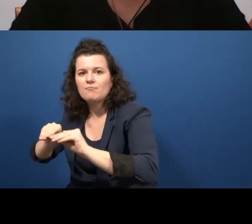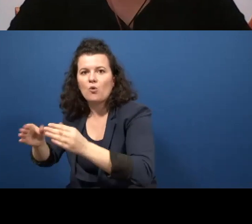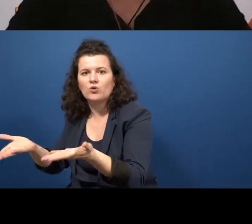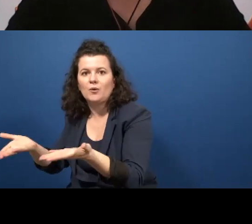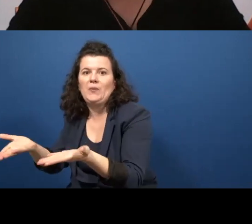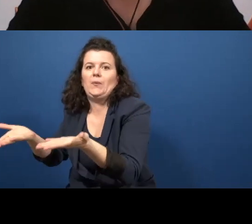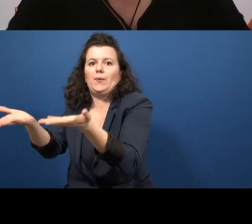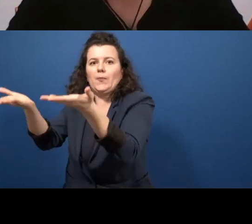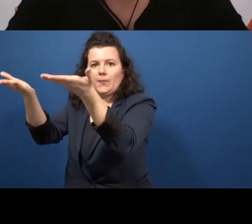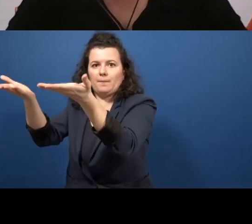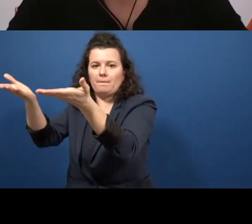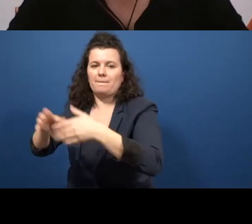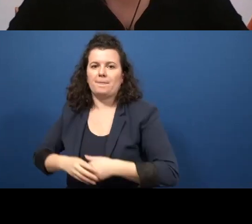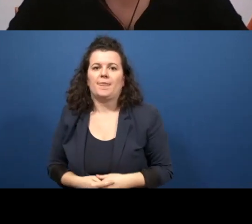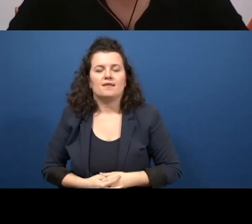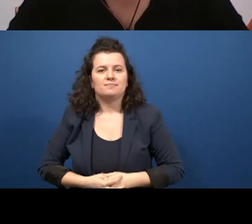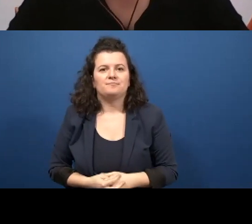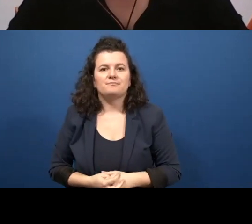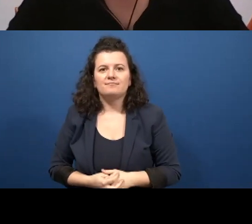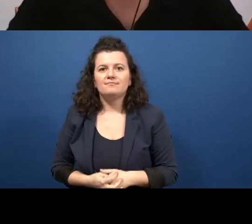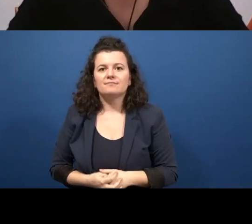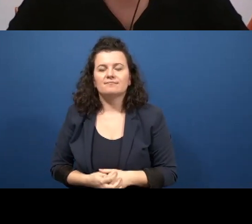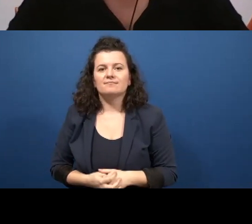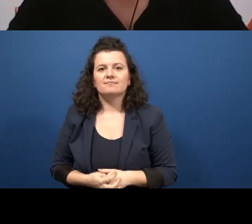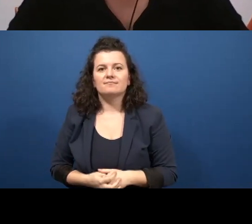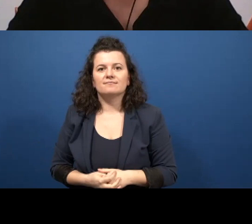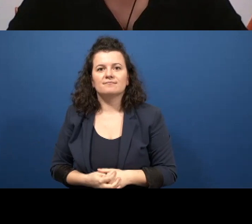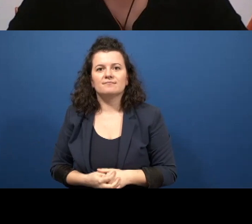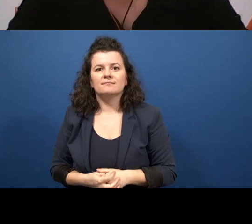comunicación y por consiguiente